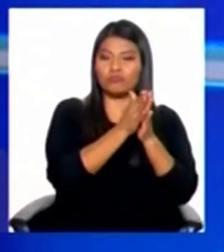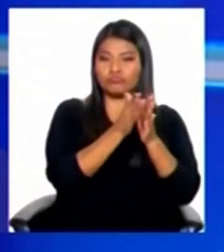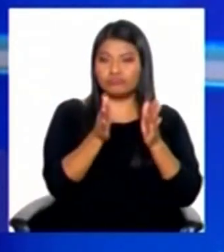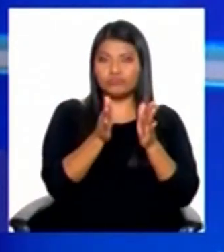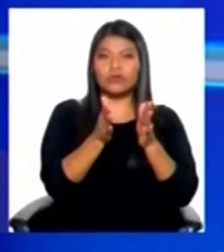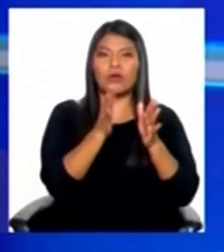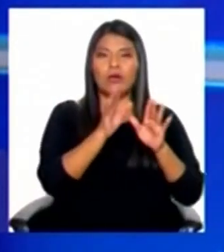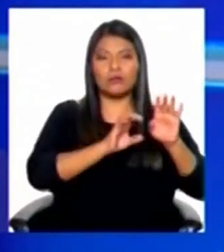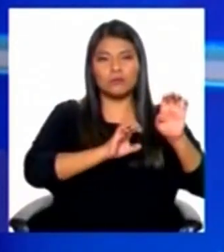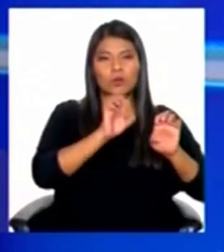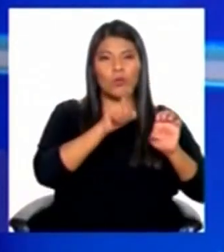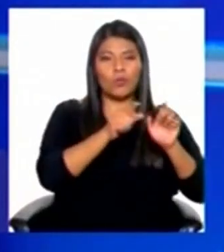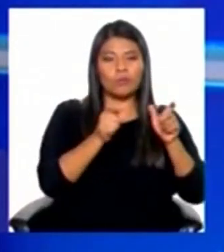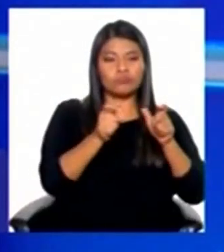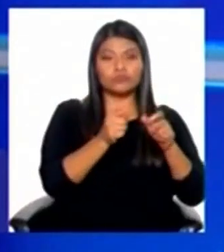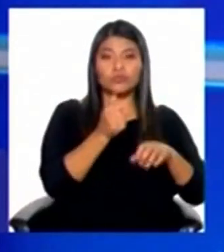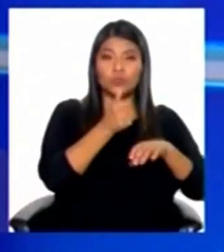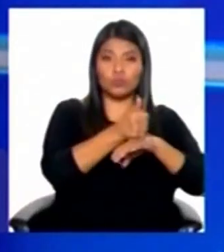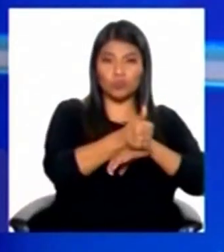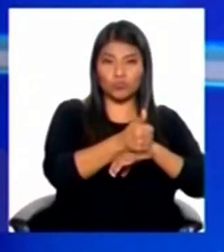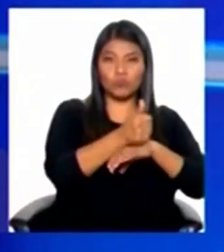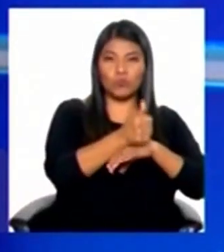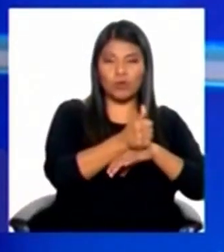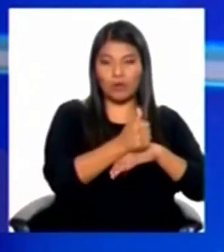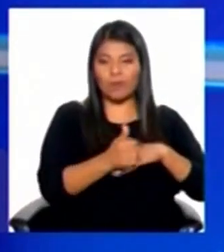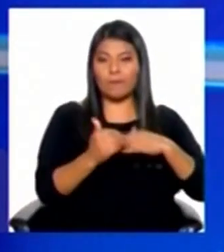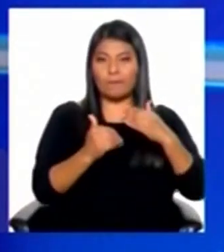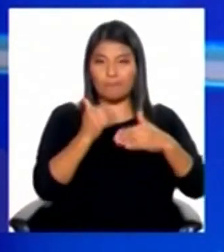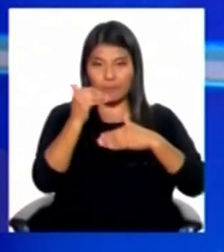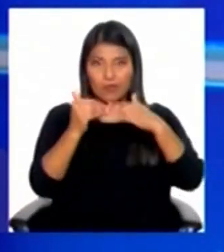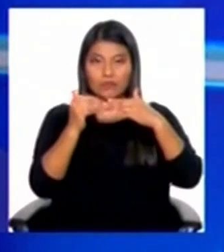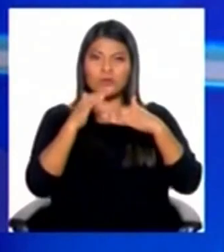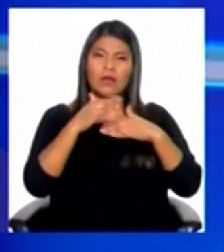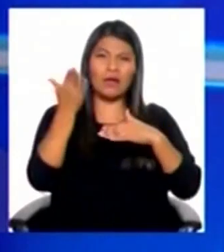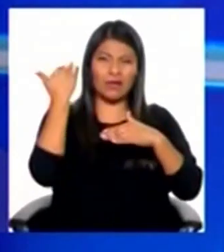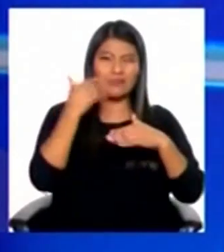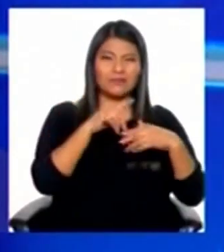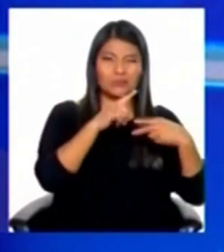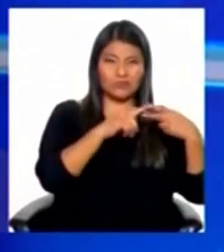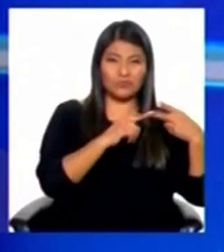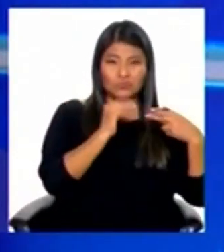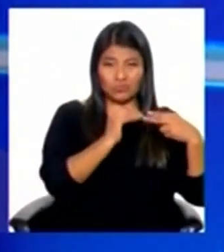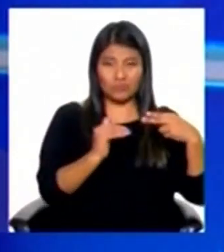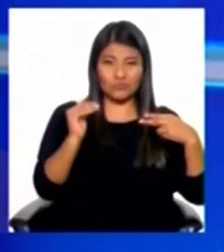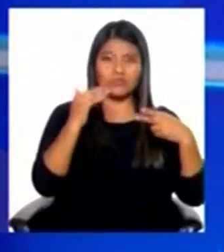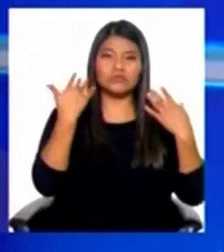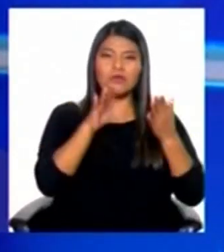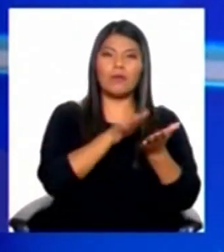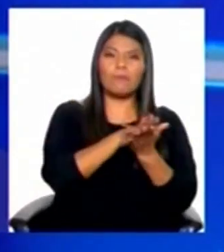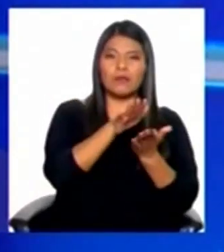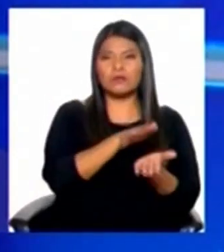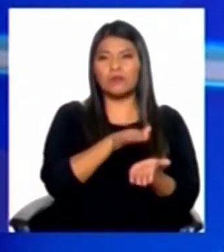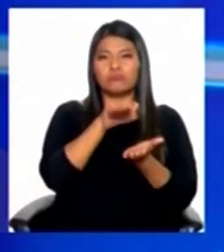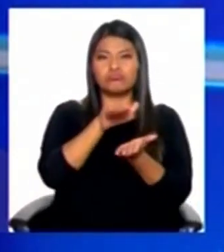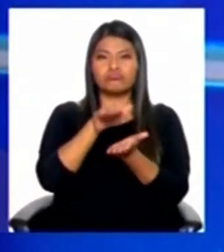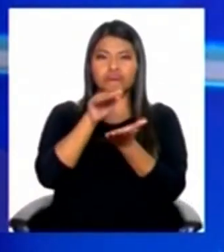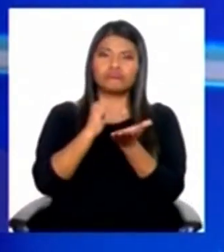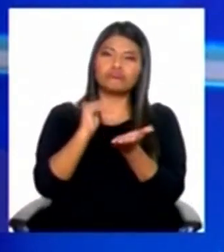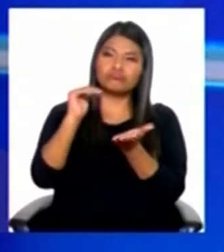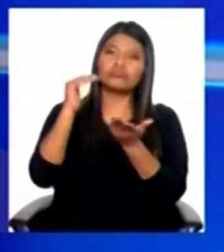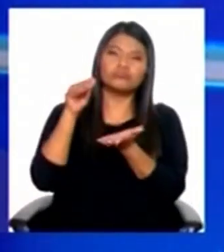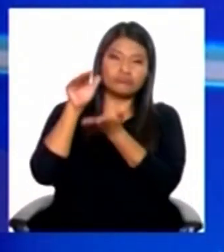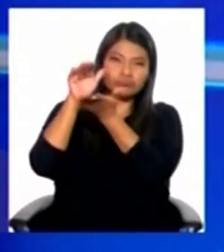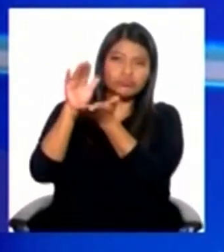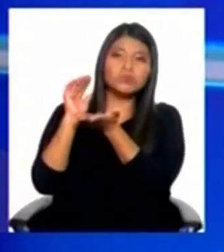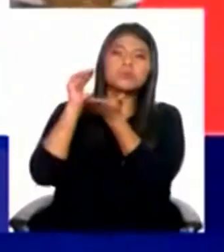control de acusación. ¿Ya? Ese es el caso más avanzado. Sin embargo, tenemos el caso que justamente ahora acabas de comentar, que es